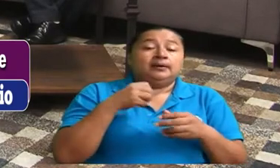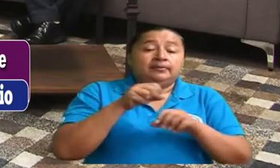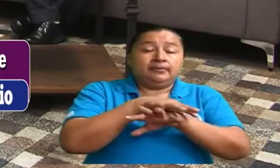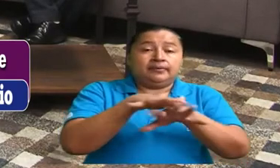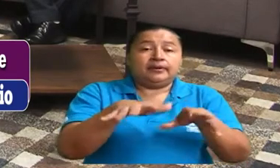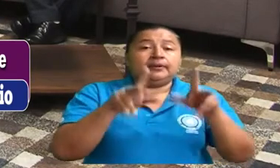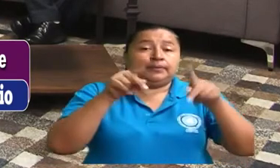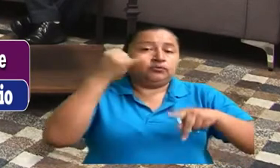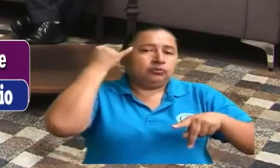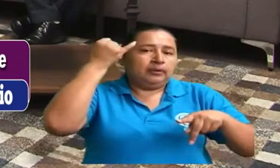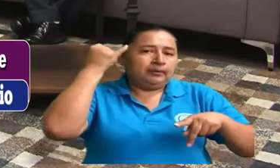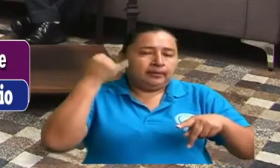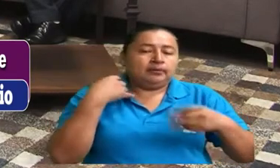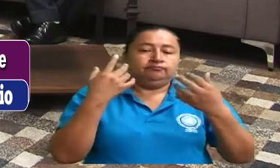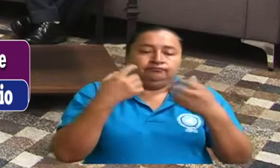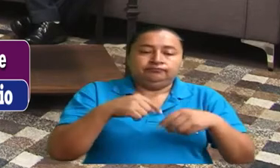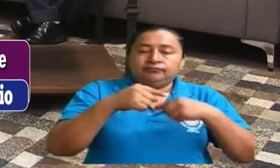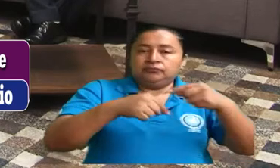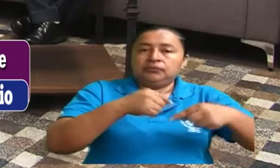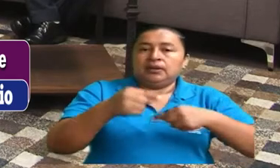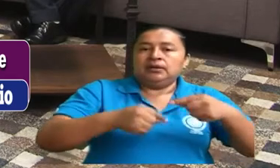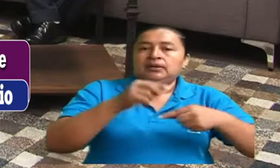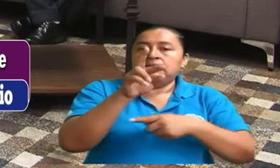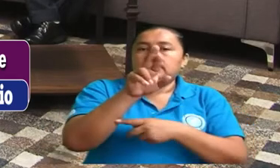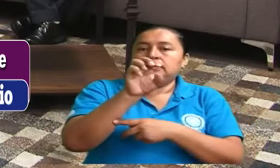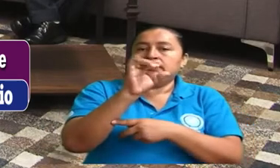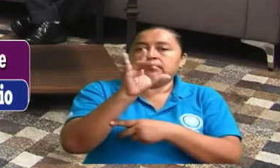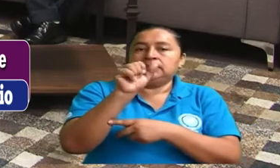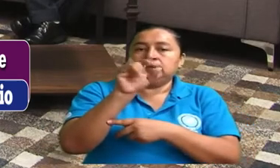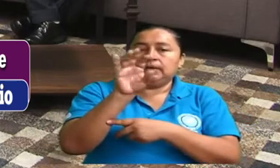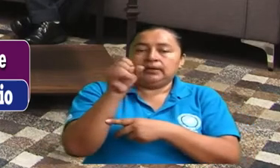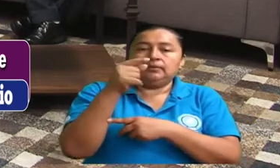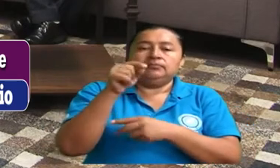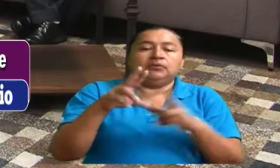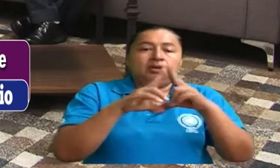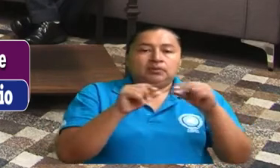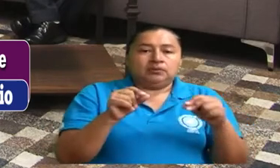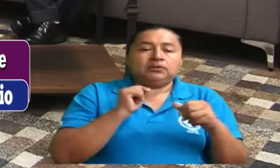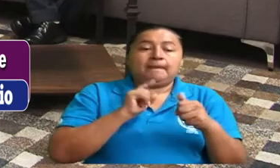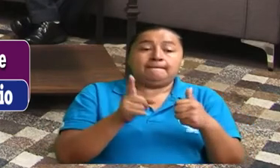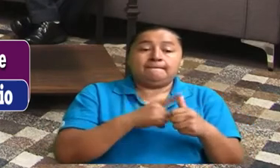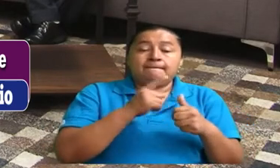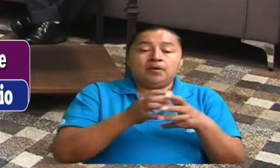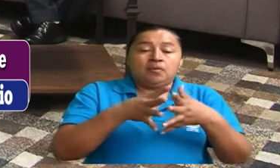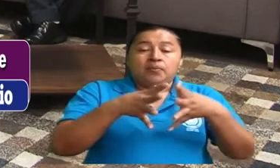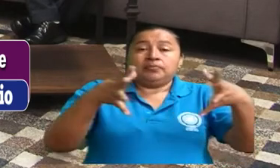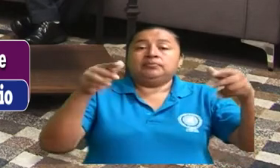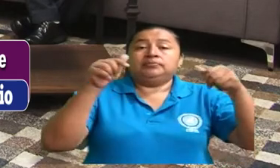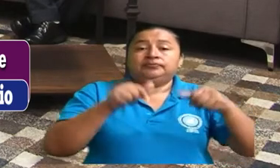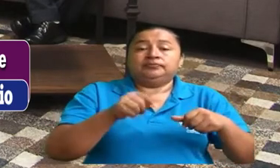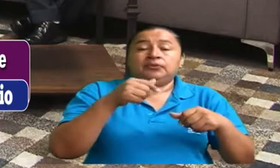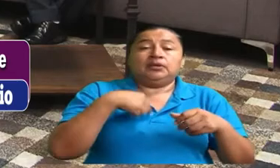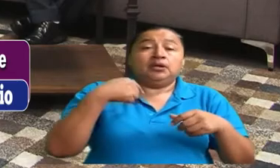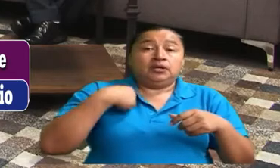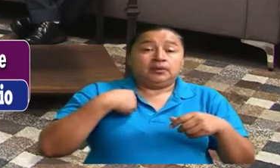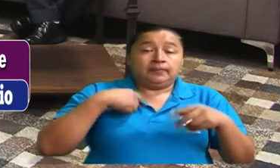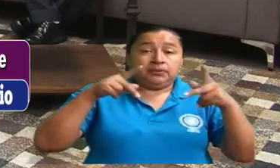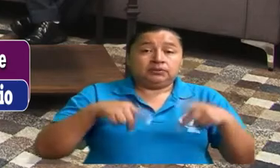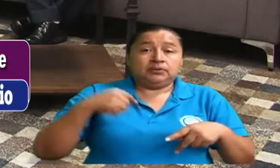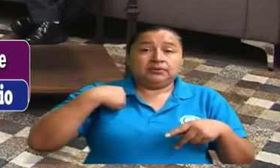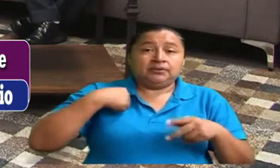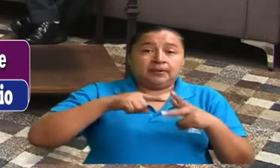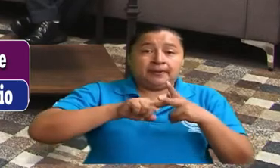Ok. ¿Verdad? Es la organización, es el movimiento nacional de recicladores. Quien te habla esta mañana aquí, llegué de